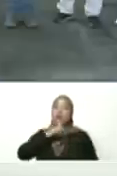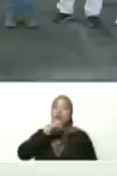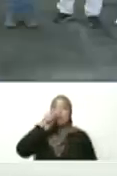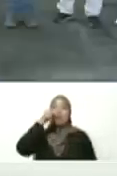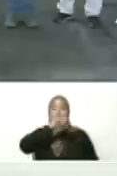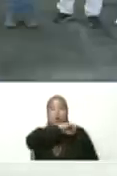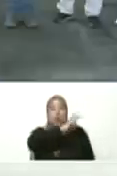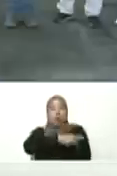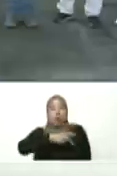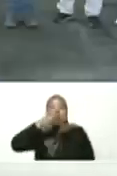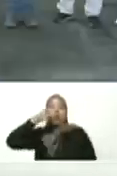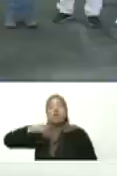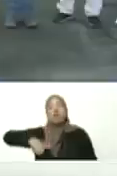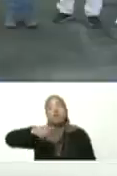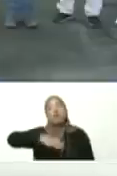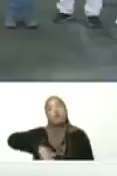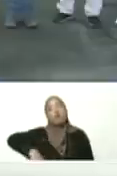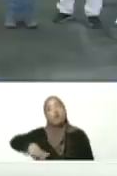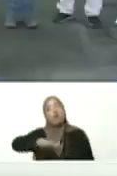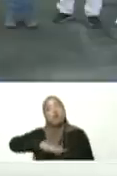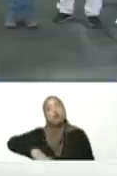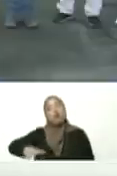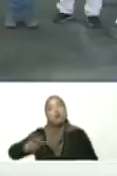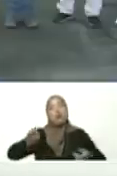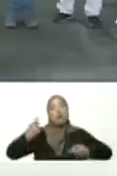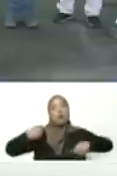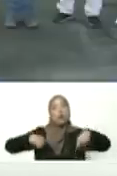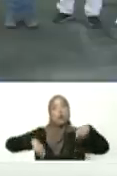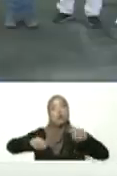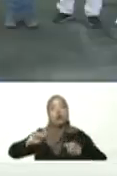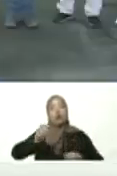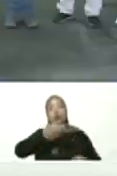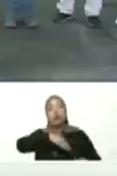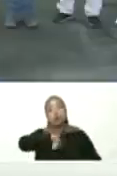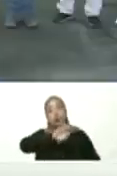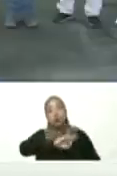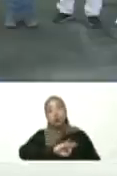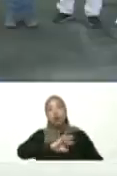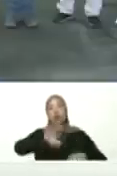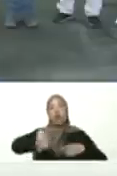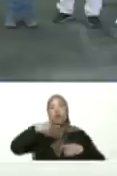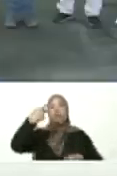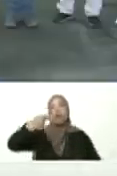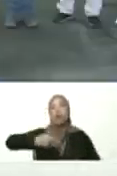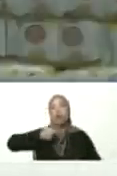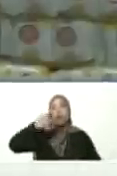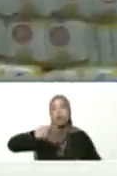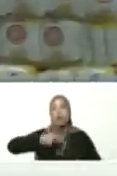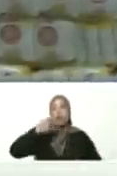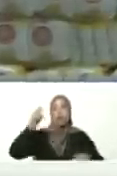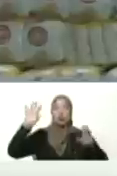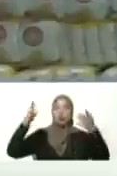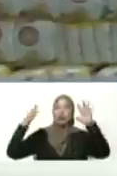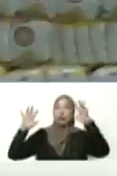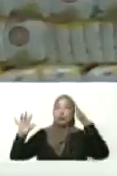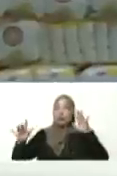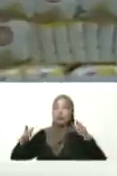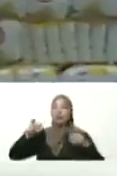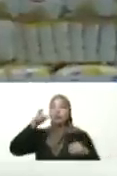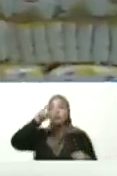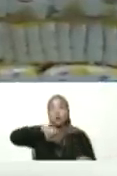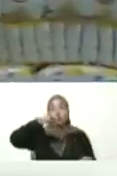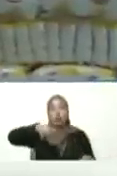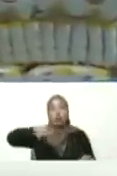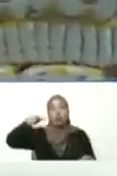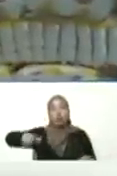poder comunal, para lo económico, para lo social, para lo político. Las comunas, los comuneros,